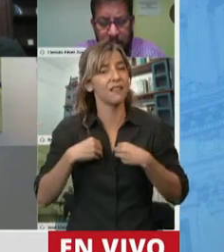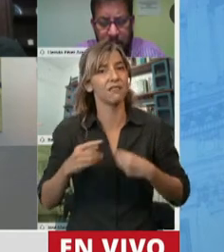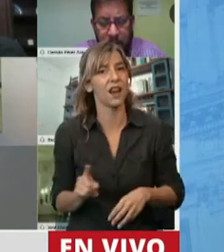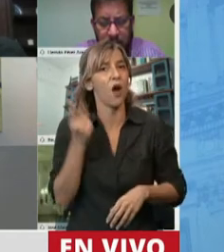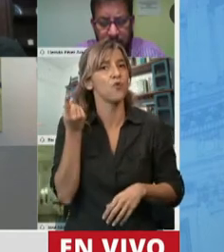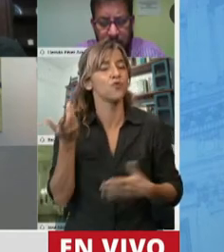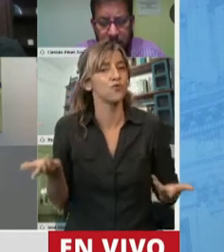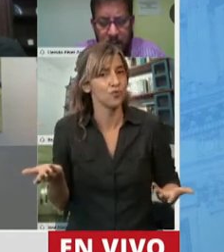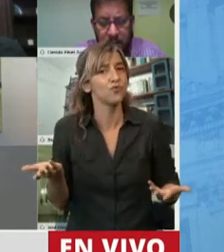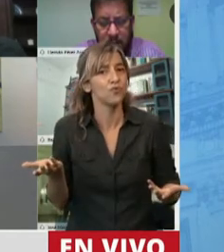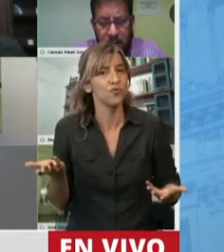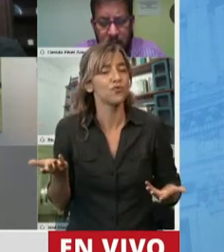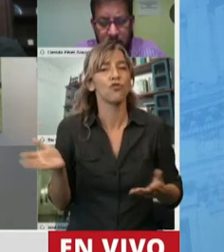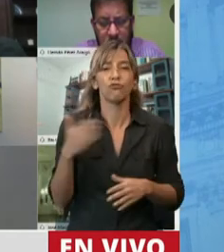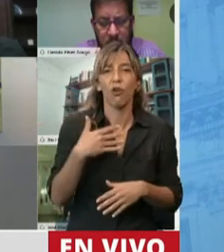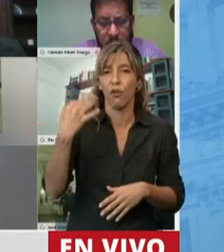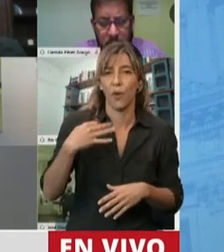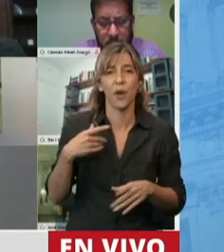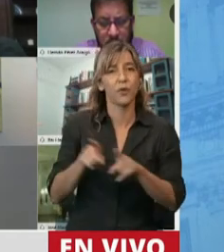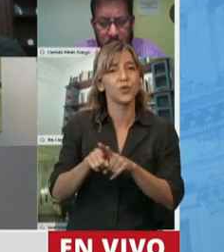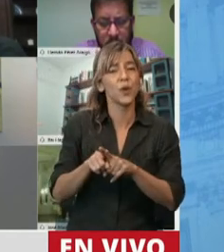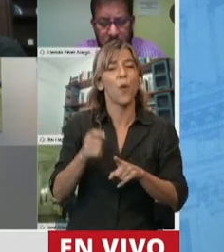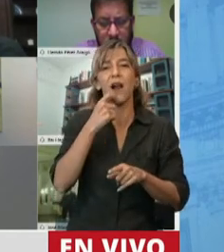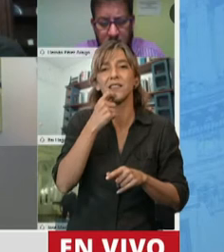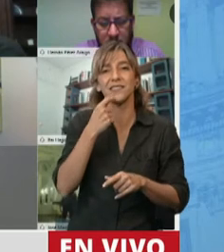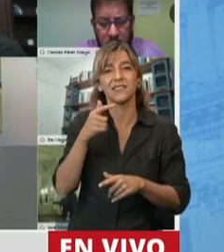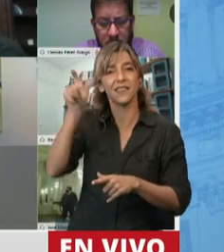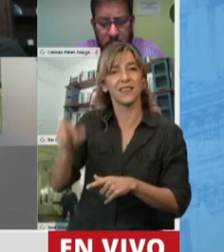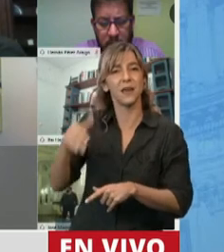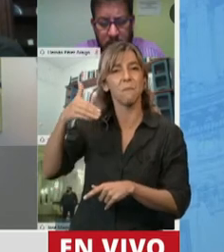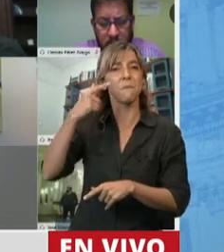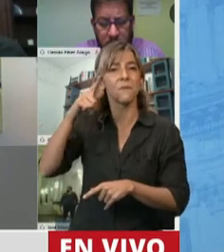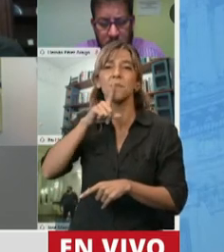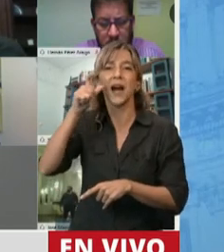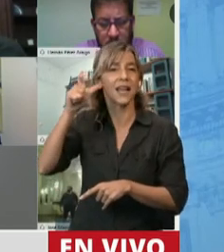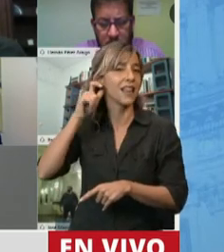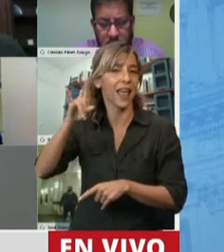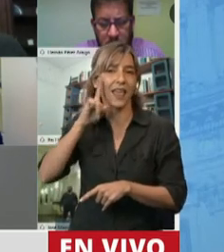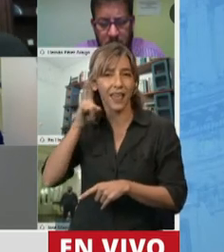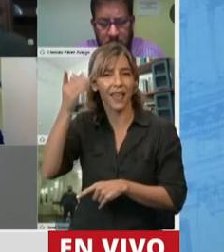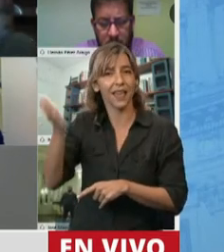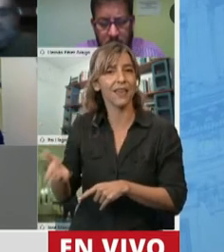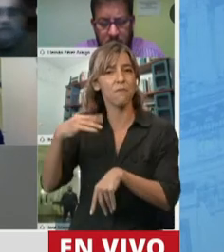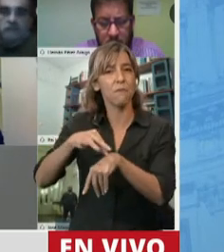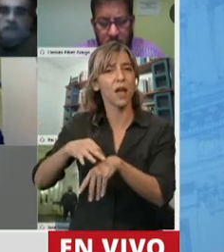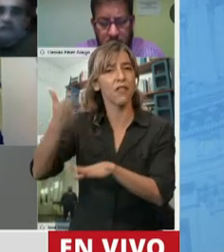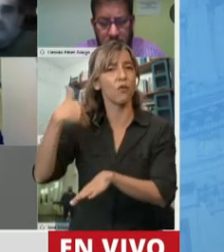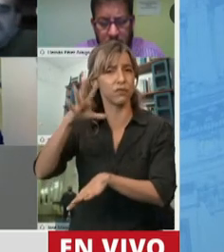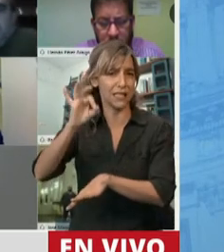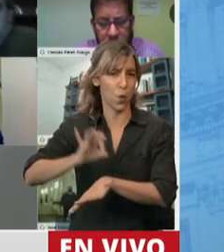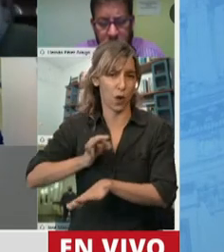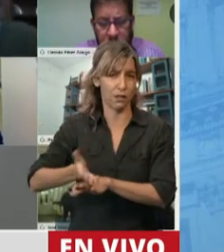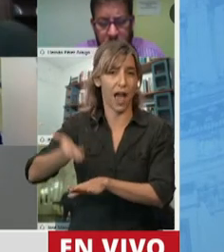a Maistegui, ese médico y científico argentino que hace más de 50 años atrás usó la donación de